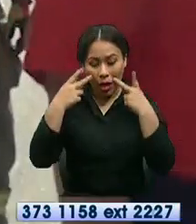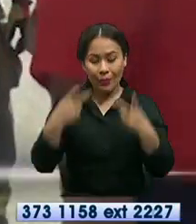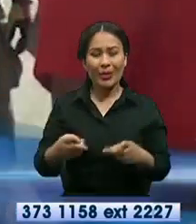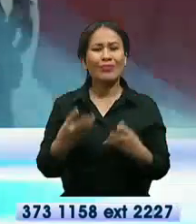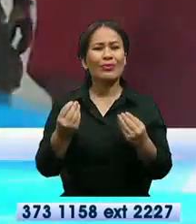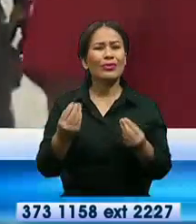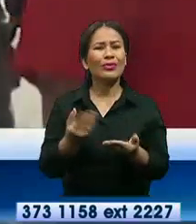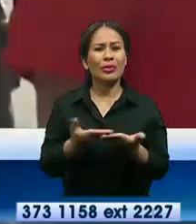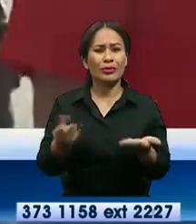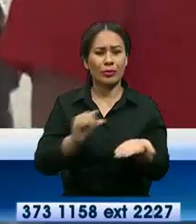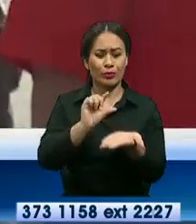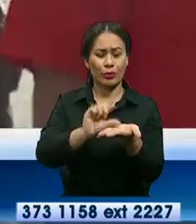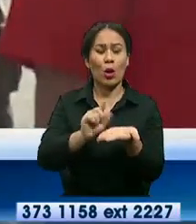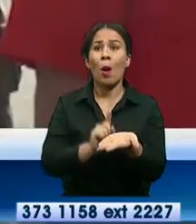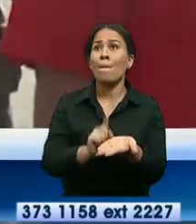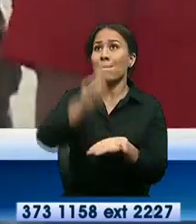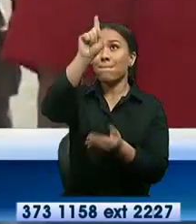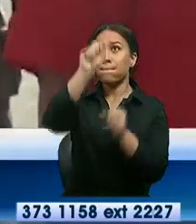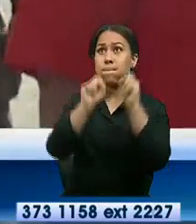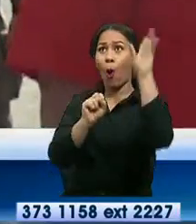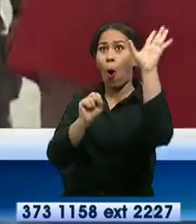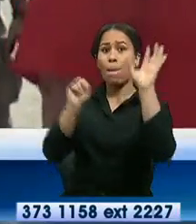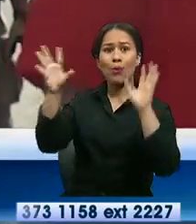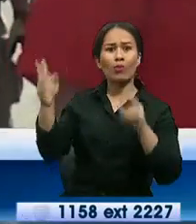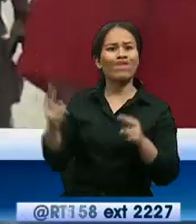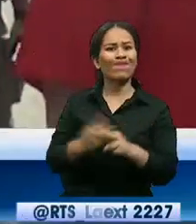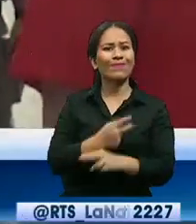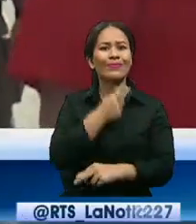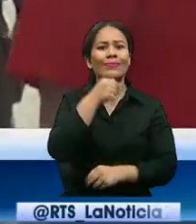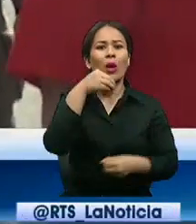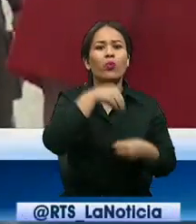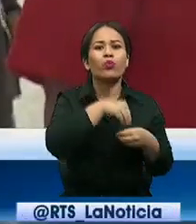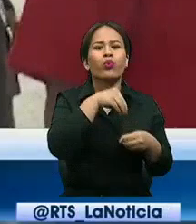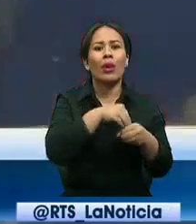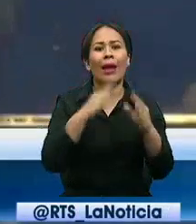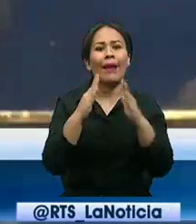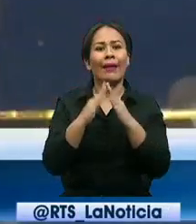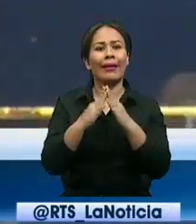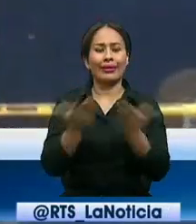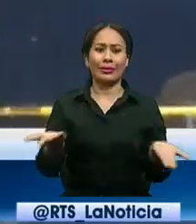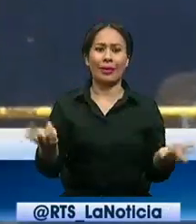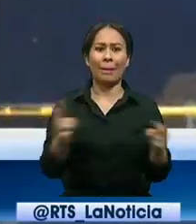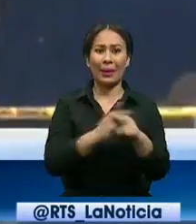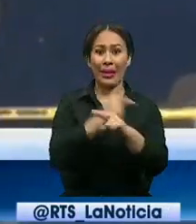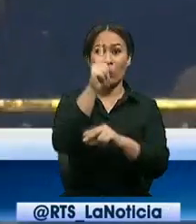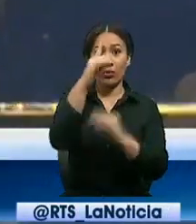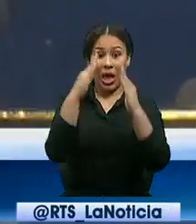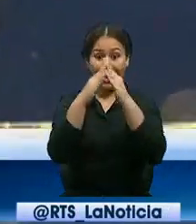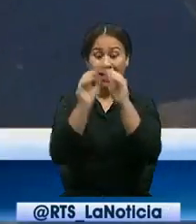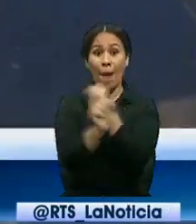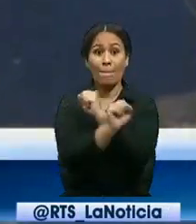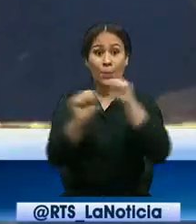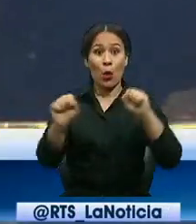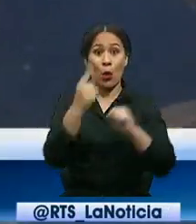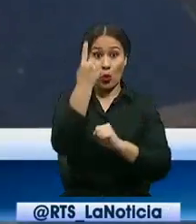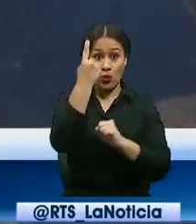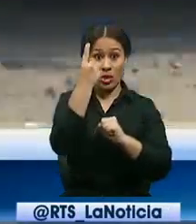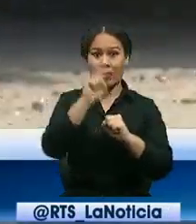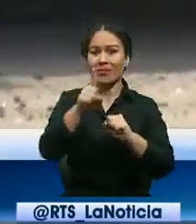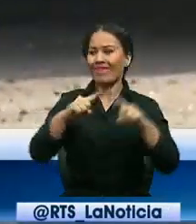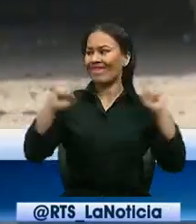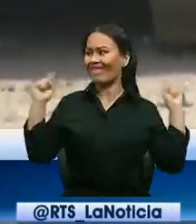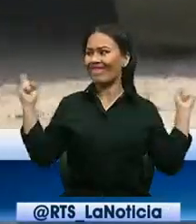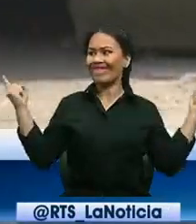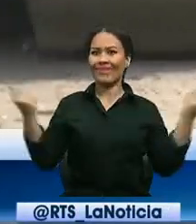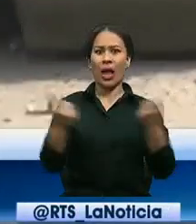artefactos explosivos dispersos en las viviendas aledañas o hacia la calle. Se ha confirmado el fallecimiento de un joven de 22 años